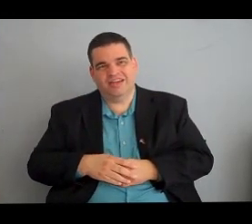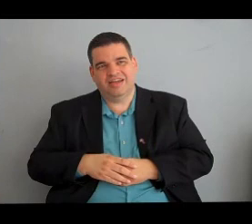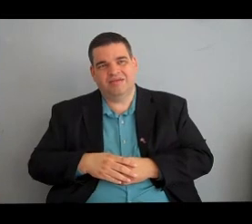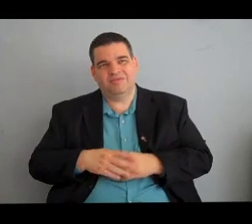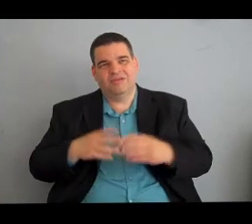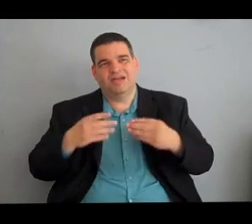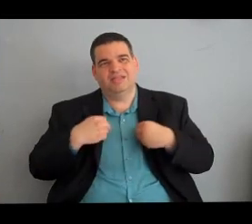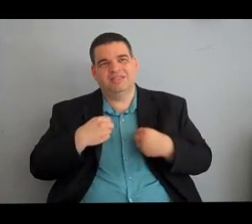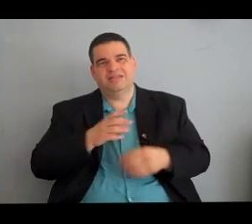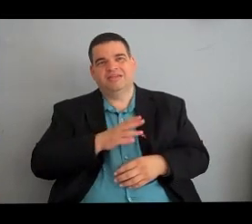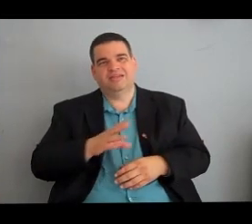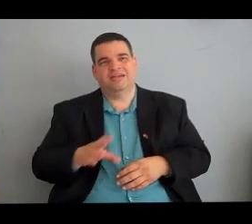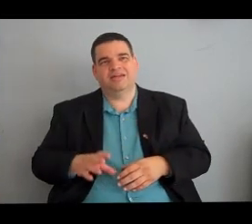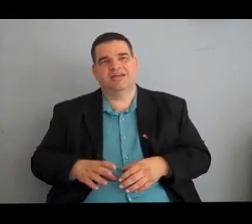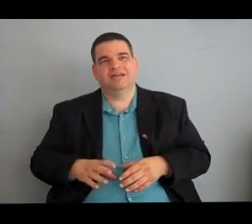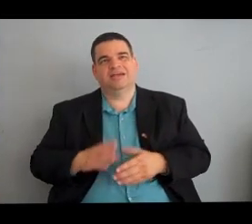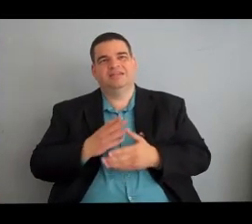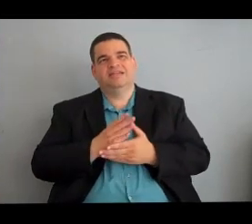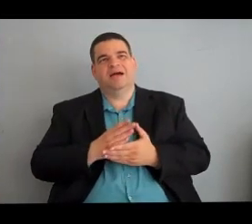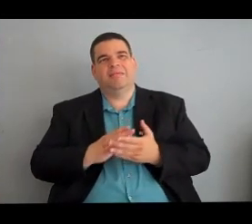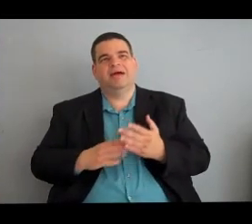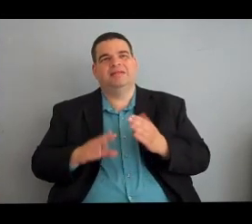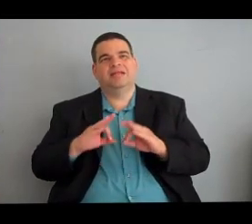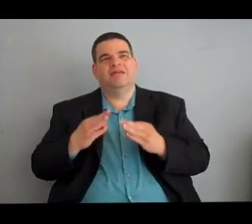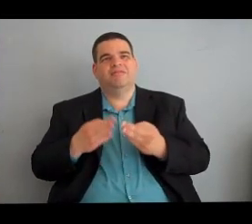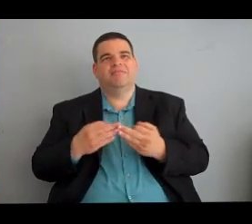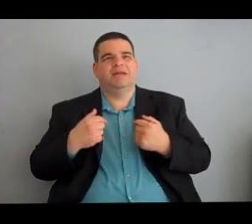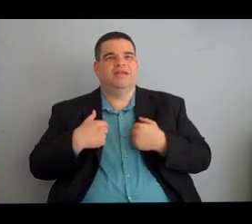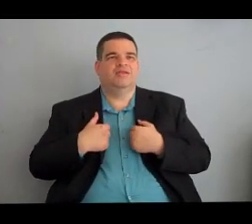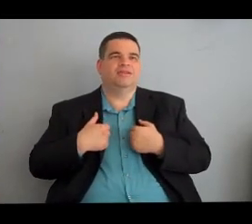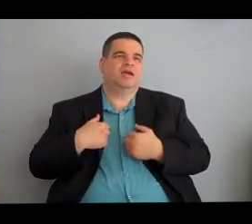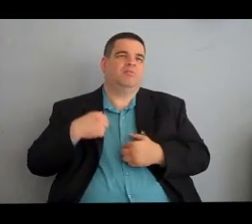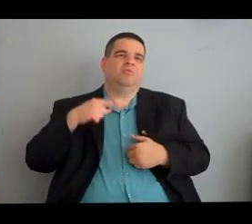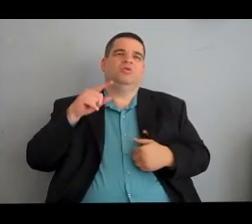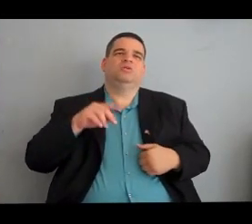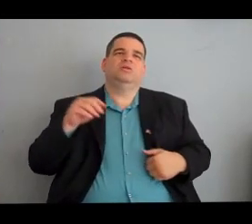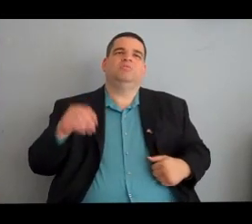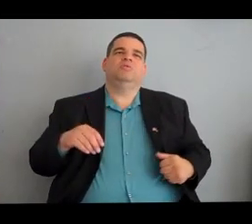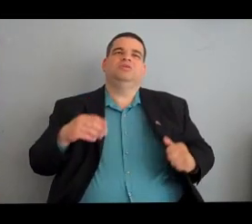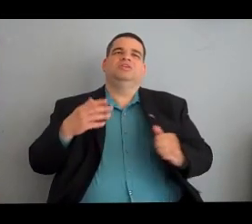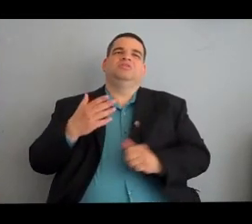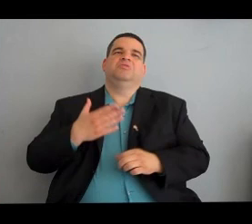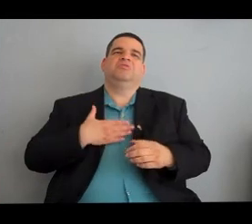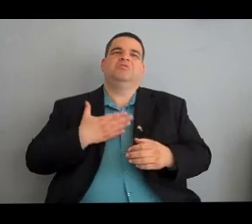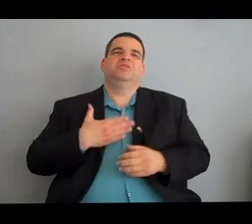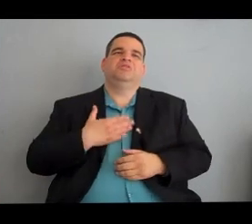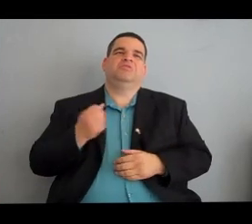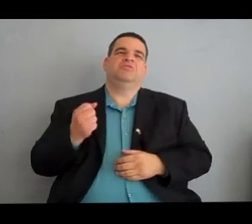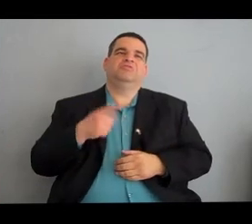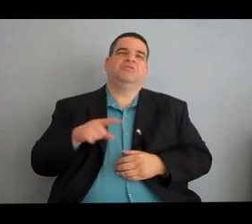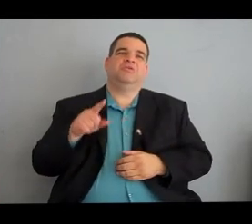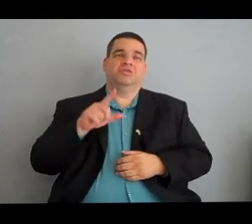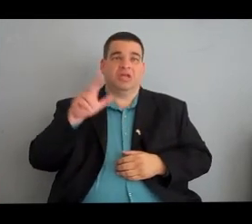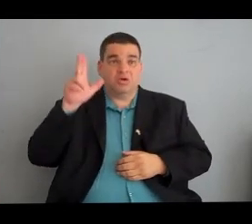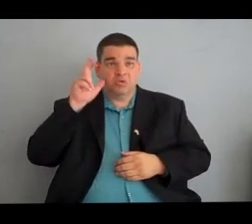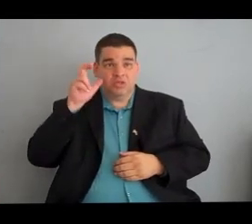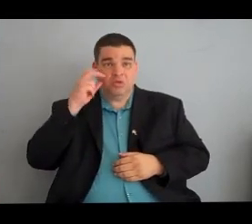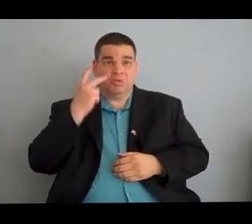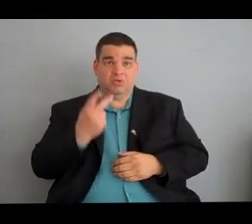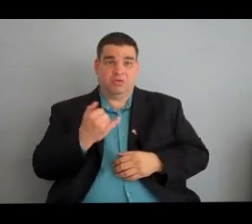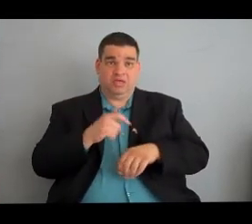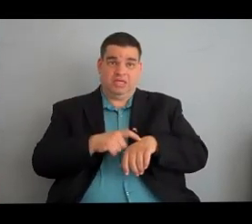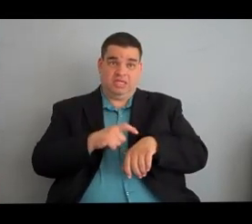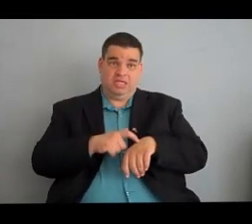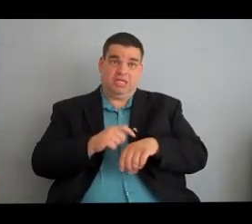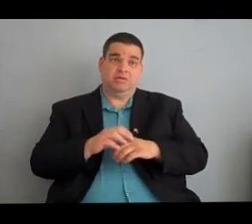pues la familia y yo estamos súper contentos. Y a todos los que nos estén escuchando y viendo en este momento, también yo le digo que ese